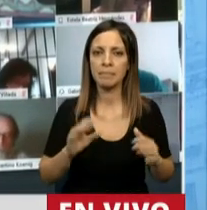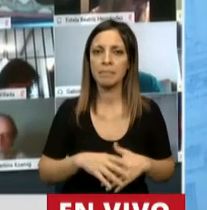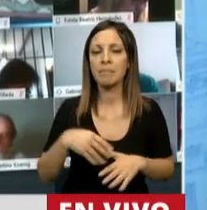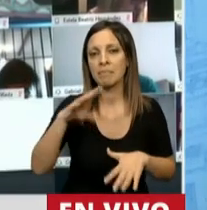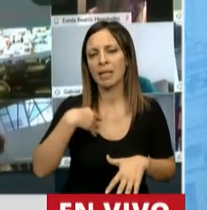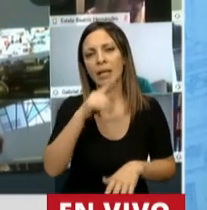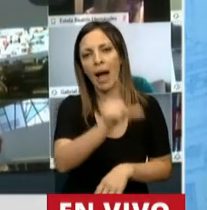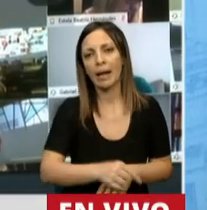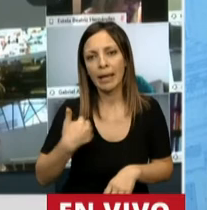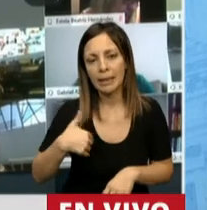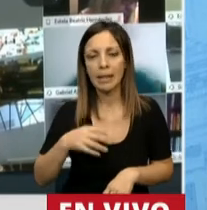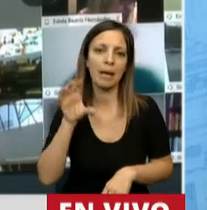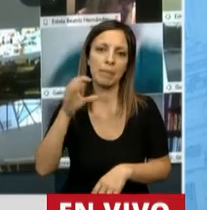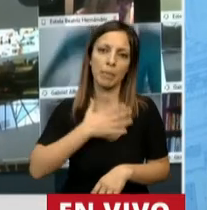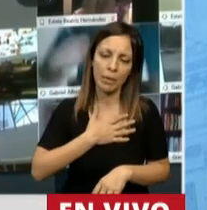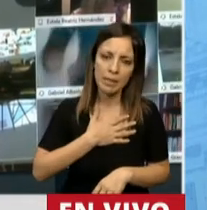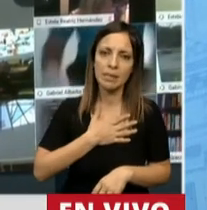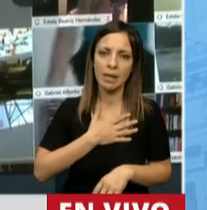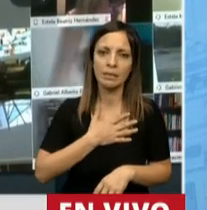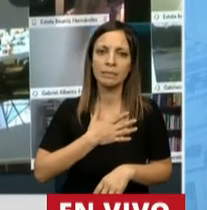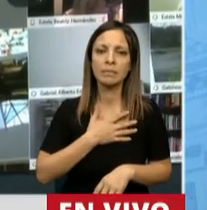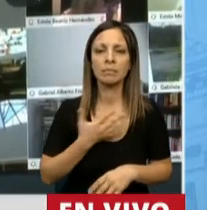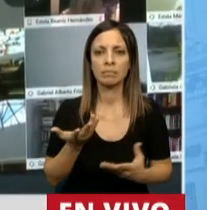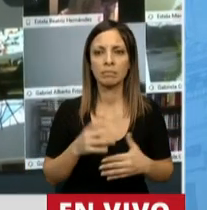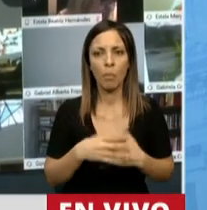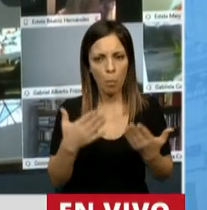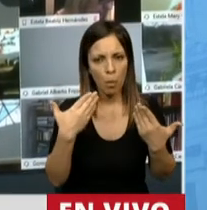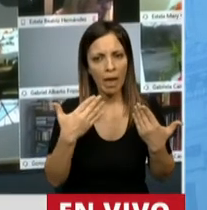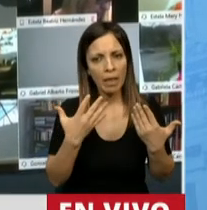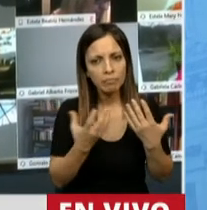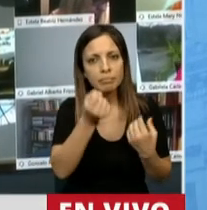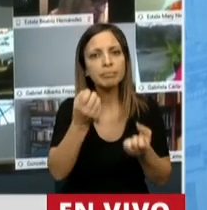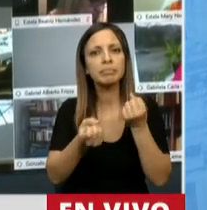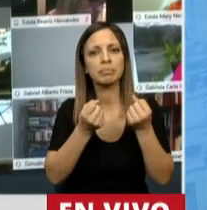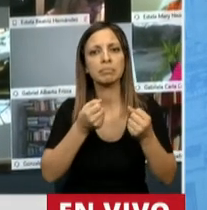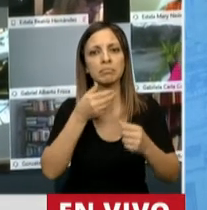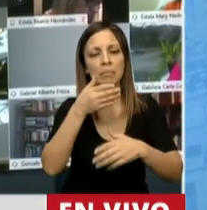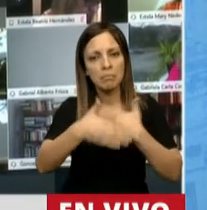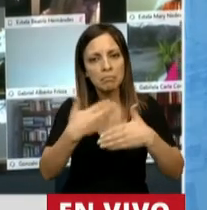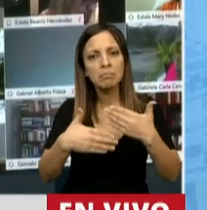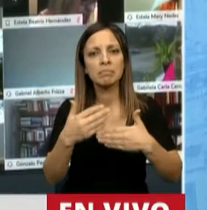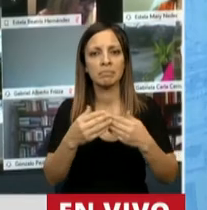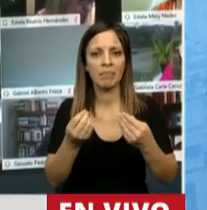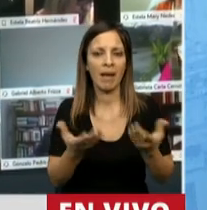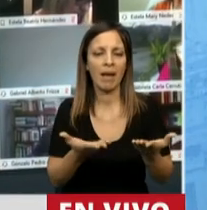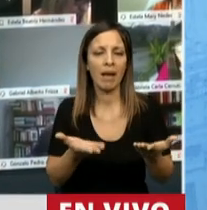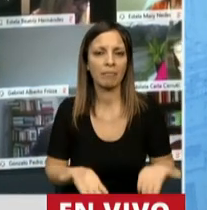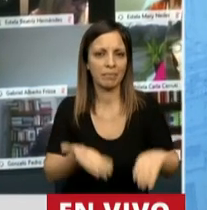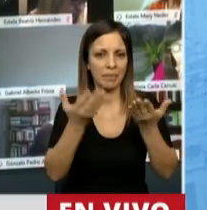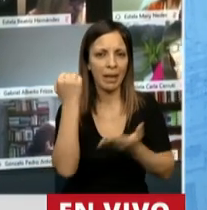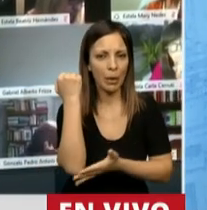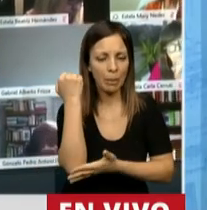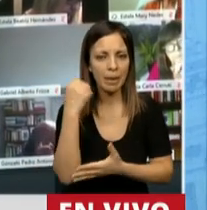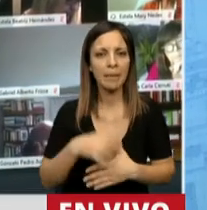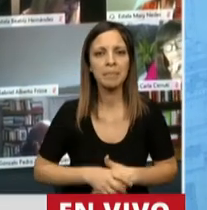de mi país y de mi provincia, en particular accedan a las mejores condiciones de sustentabilidad económica. Sin